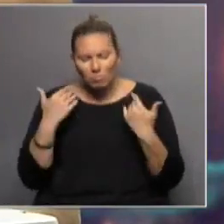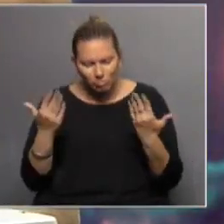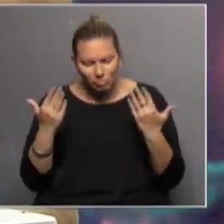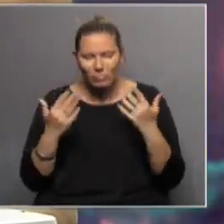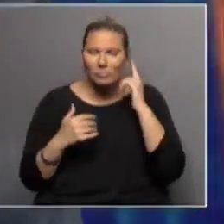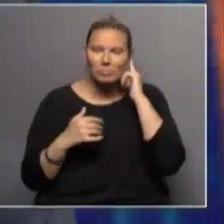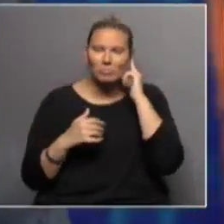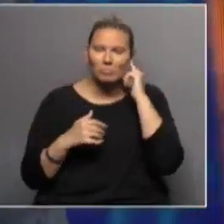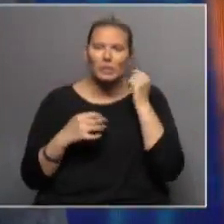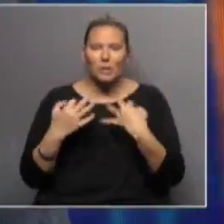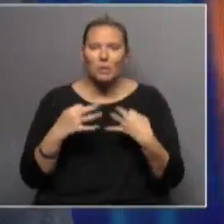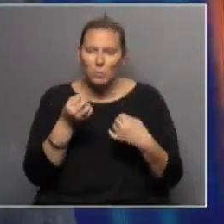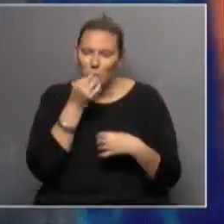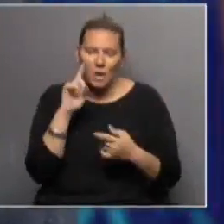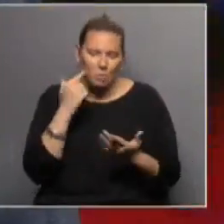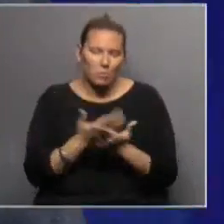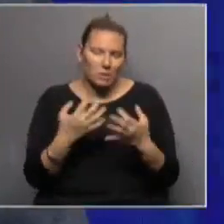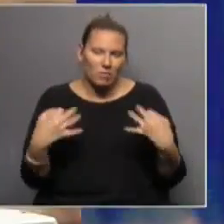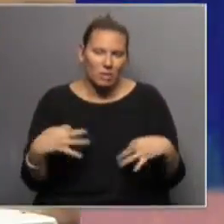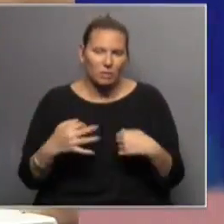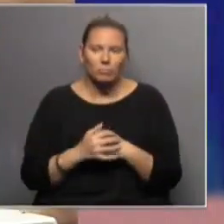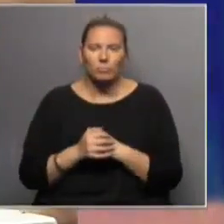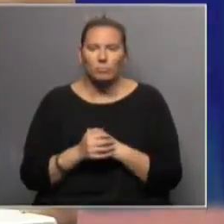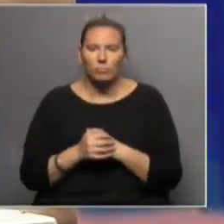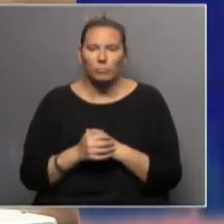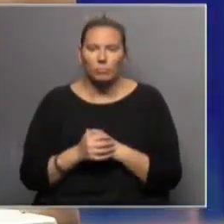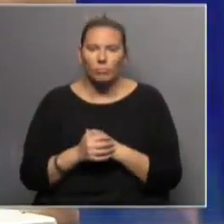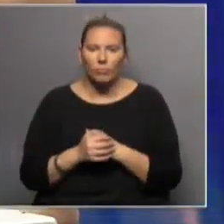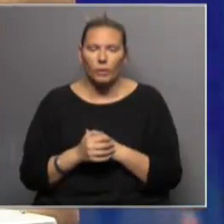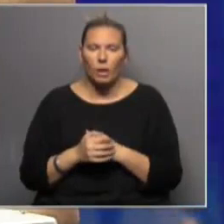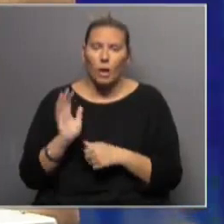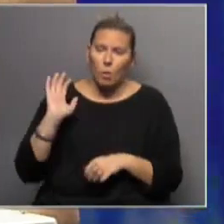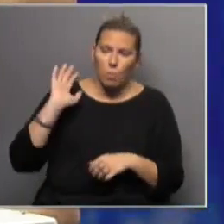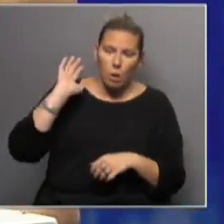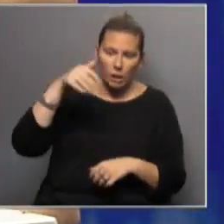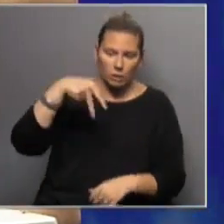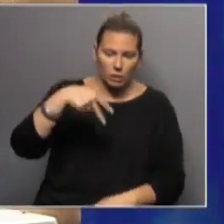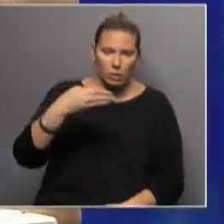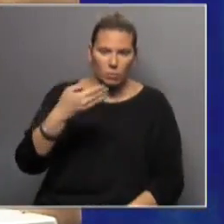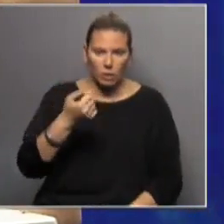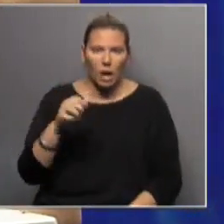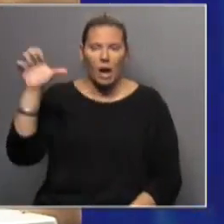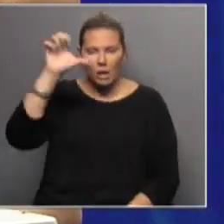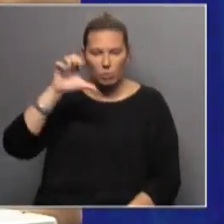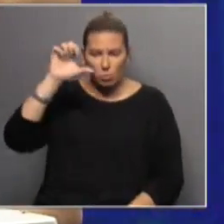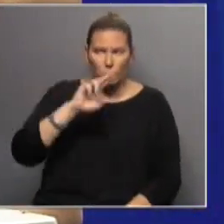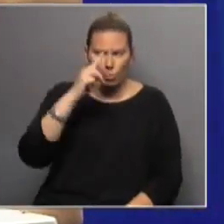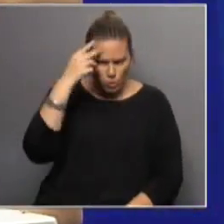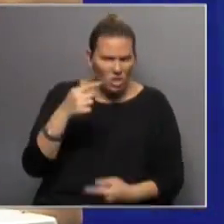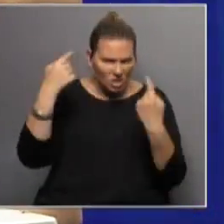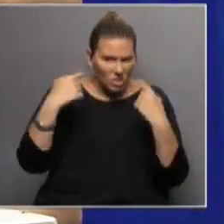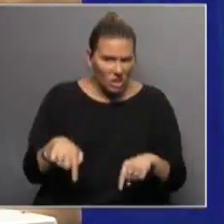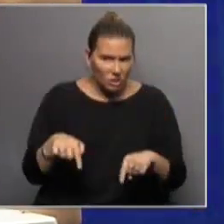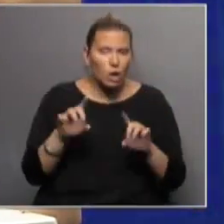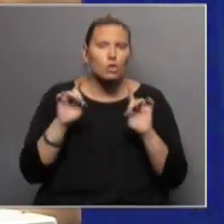todo. Bien, está muy buena la iniciativa, está muy buena. Bien. Y es muy distinto como básquetbol el de la NBA al europeo o al uruguayo. Totalmente. No solo